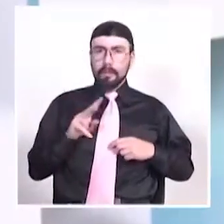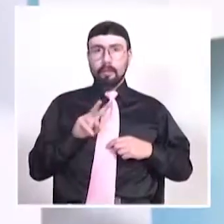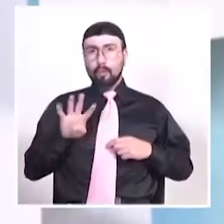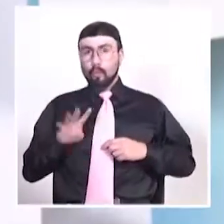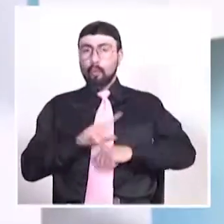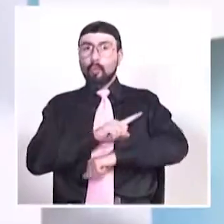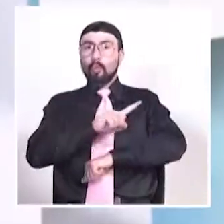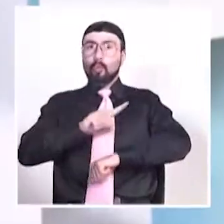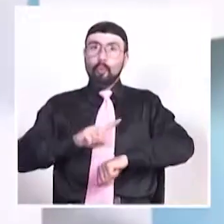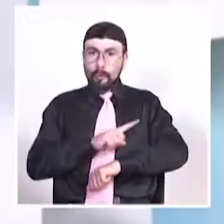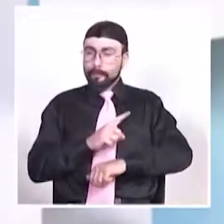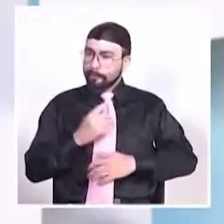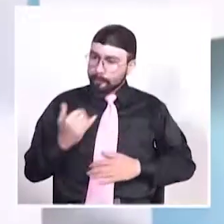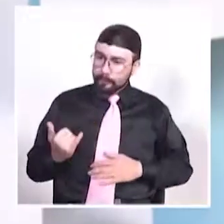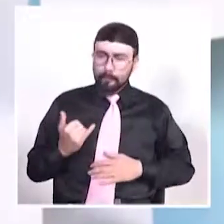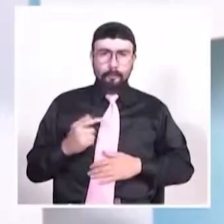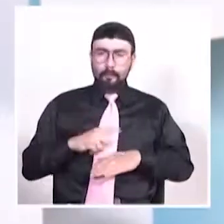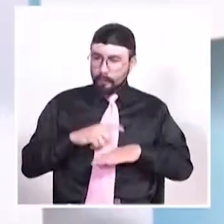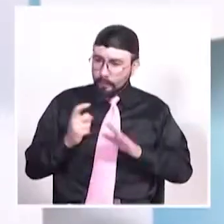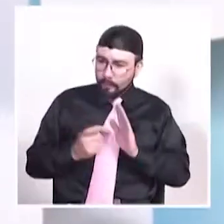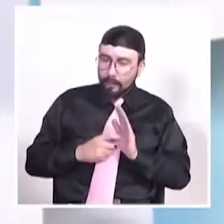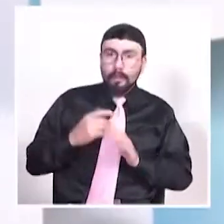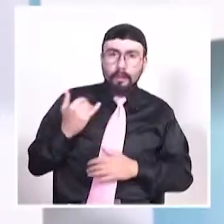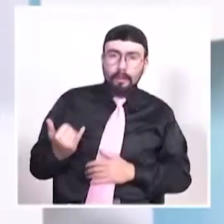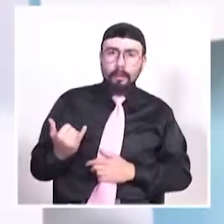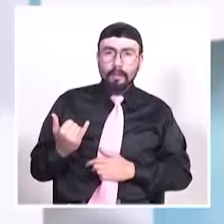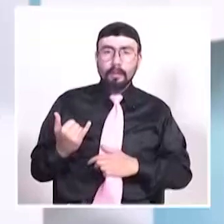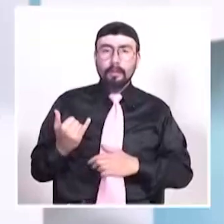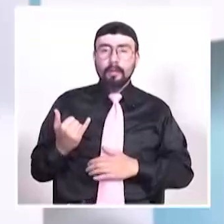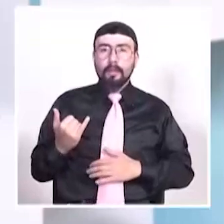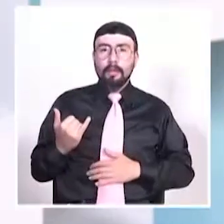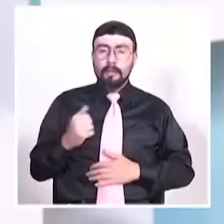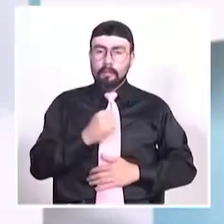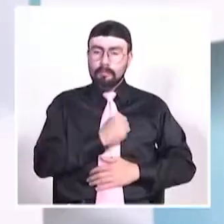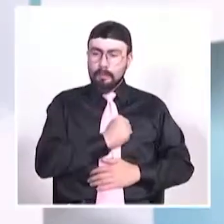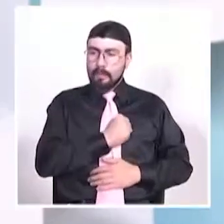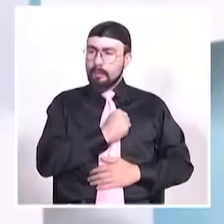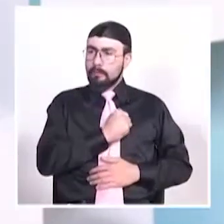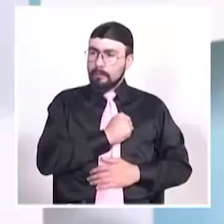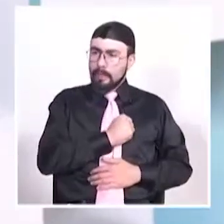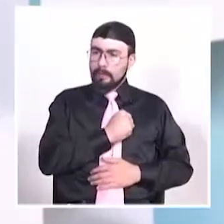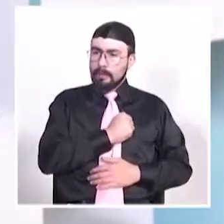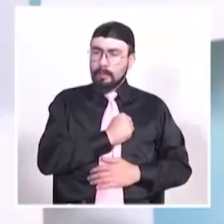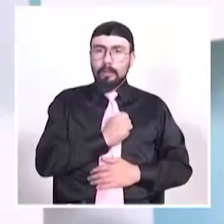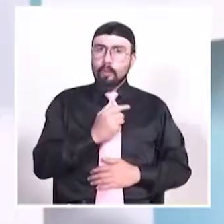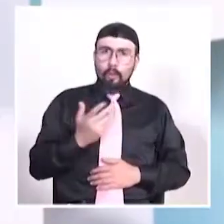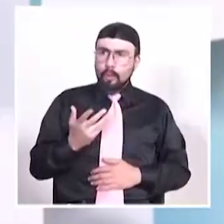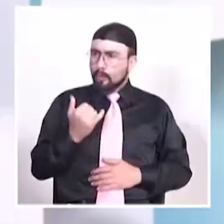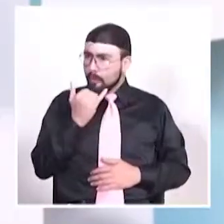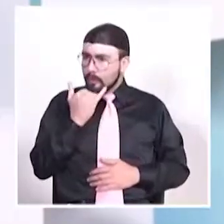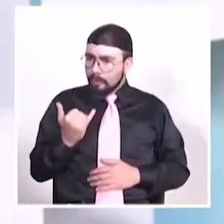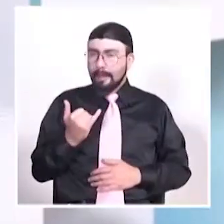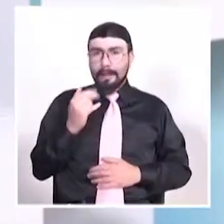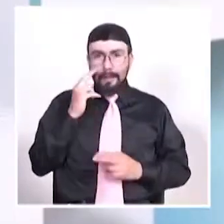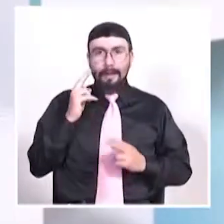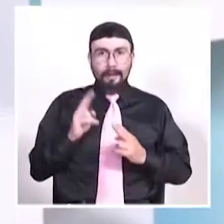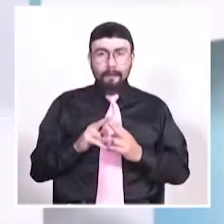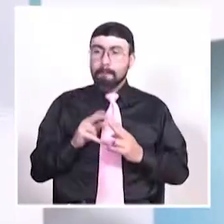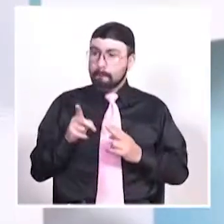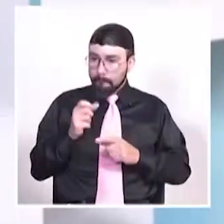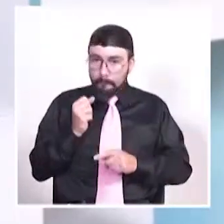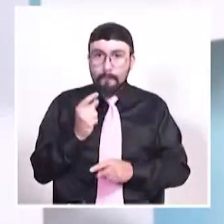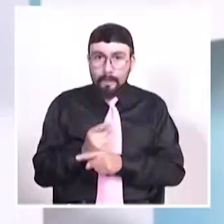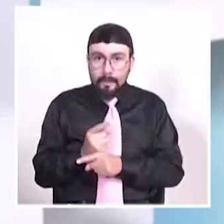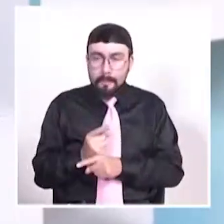horas absolutamente todos los latidos cardíacos, cómo se suceden. Y ahí entonces se le